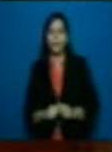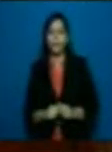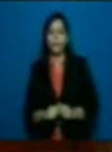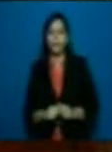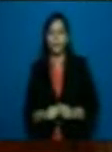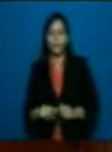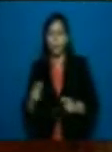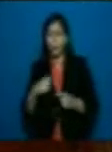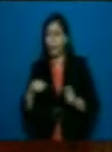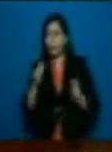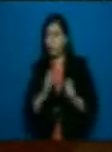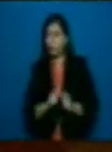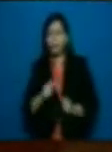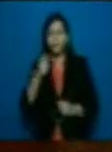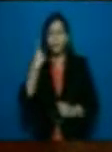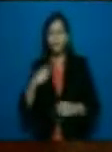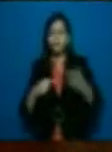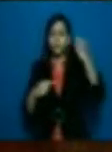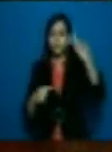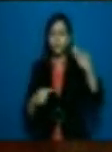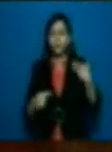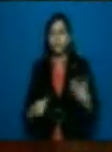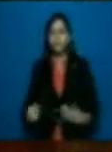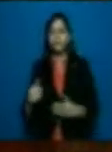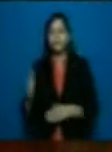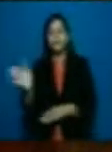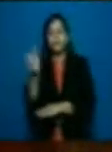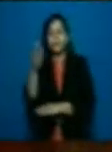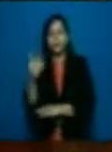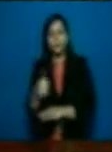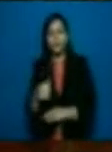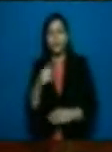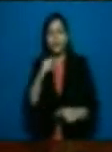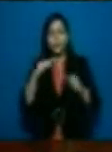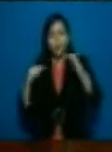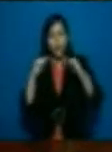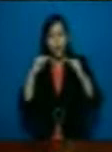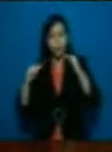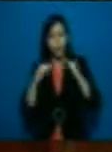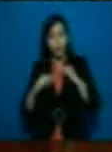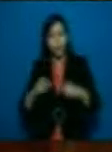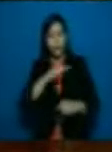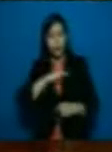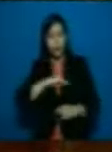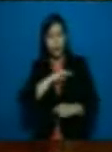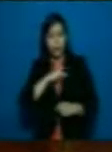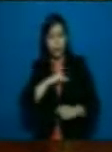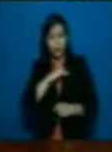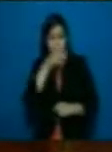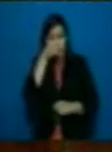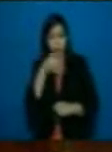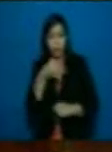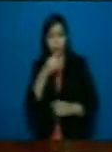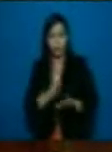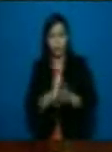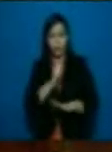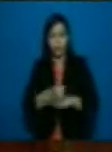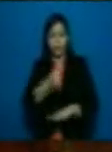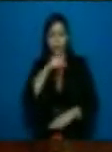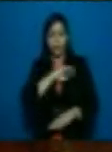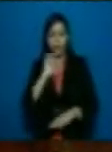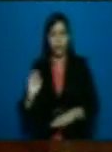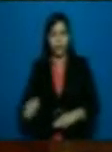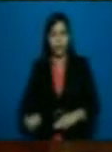excelentísimos señores embajadores honorables jefes de misiones diplomáticas acreditadas en el país